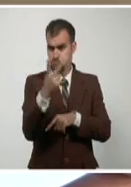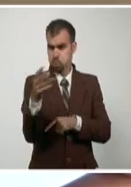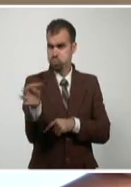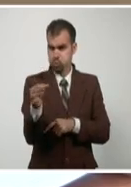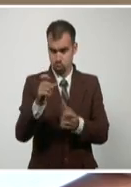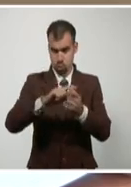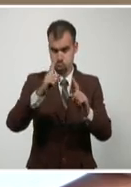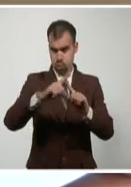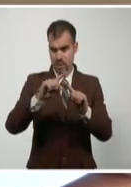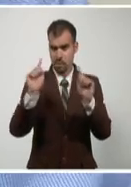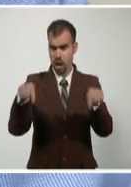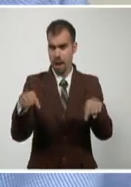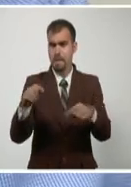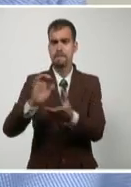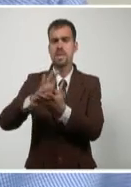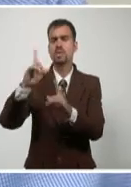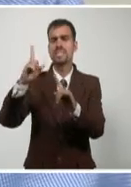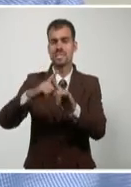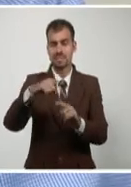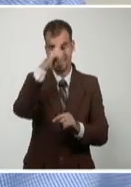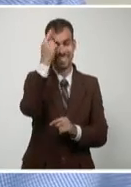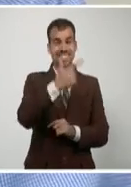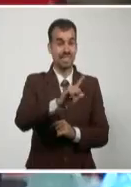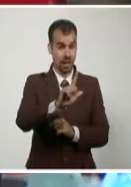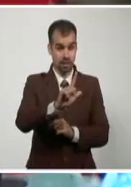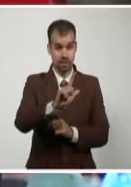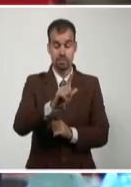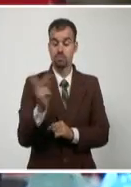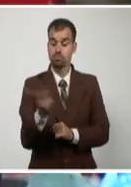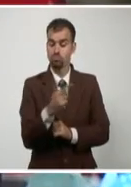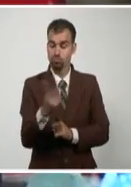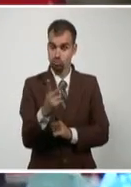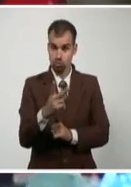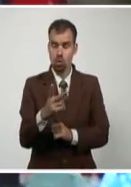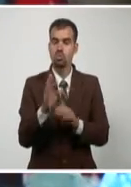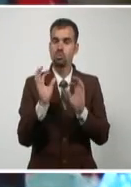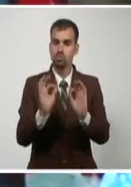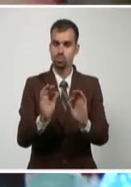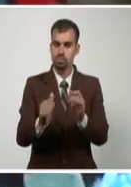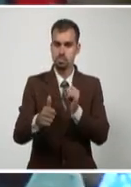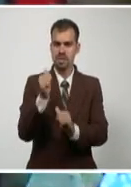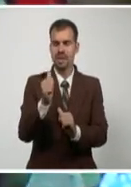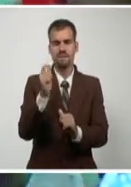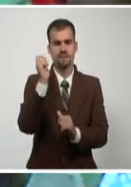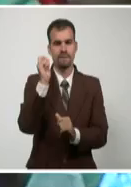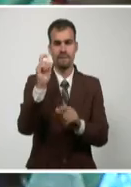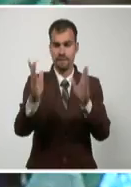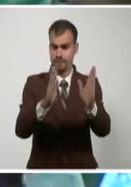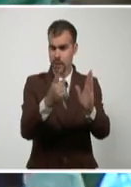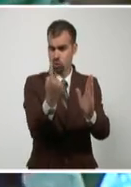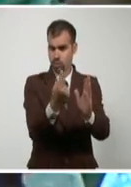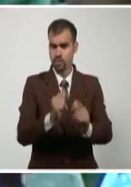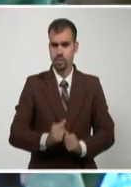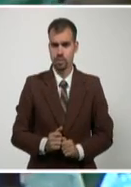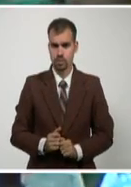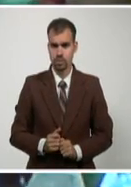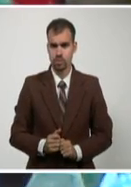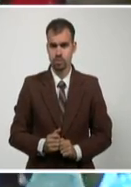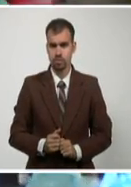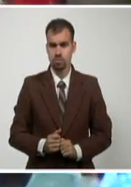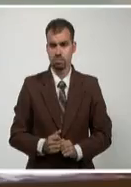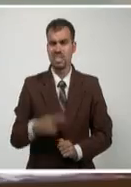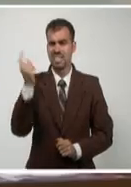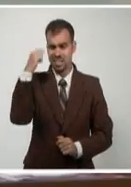encontraban en la nueva normalidad. Tanto en Santiago de Cuba como en Guantánamo, ante el probable incremento de casos positivos a la COVID-19